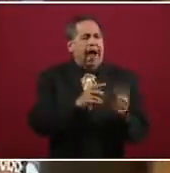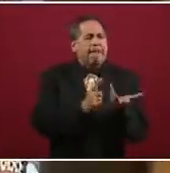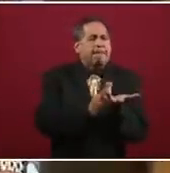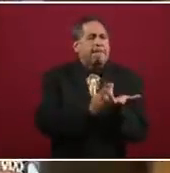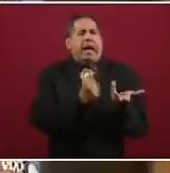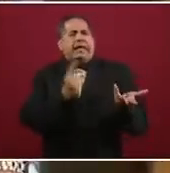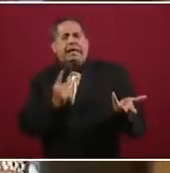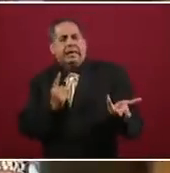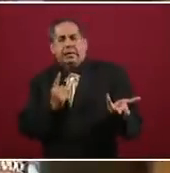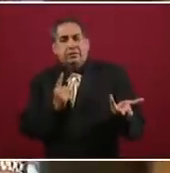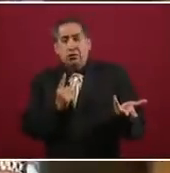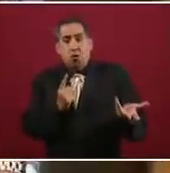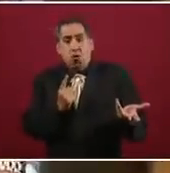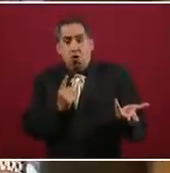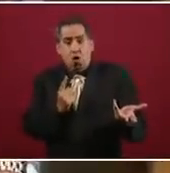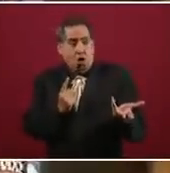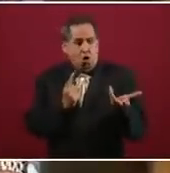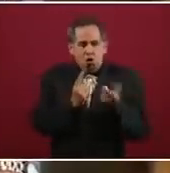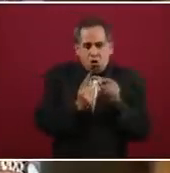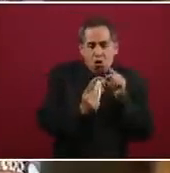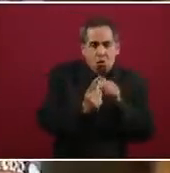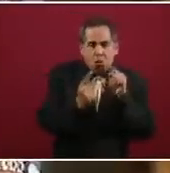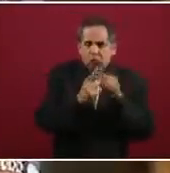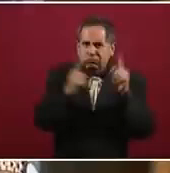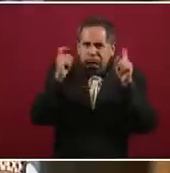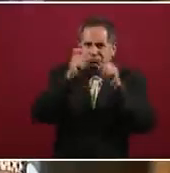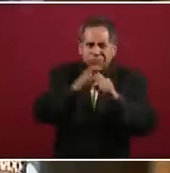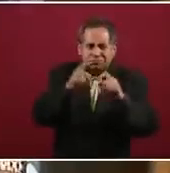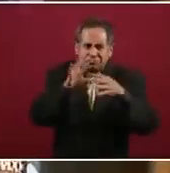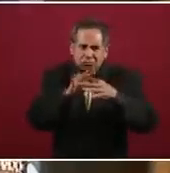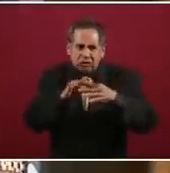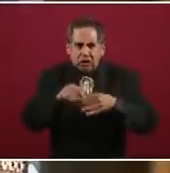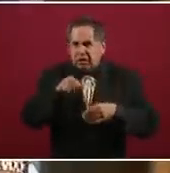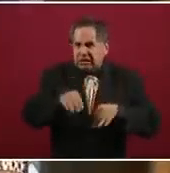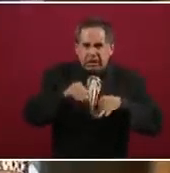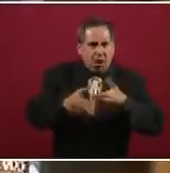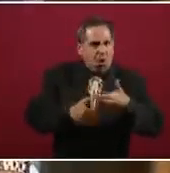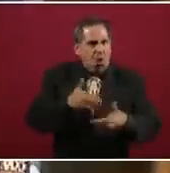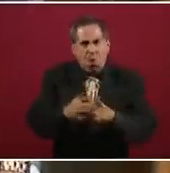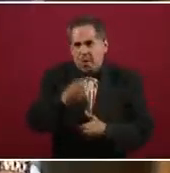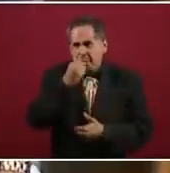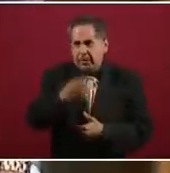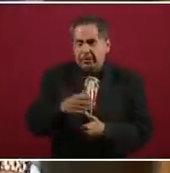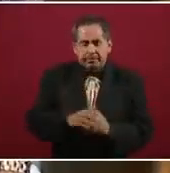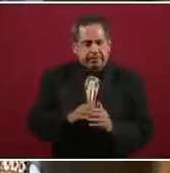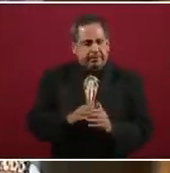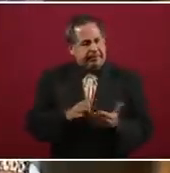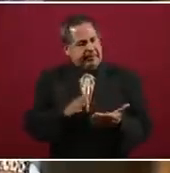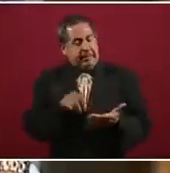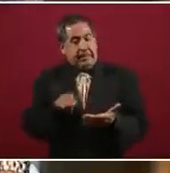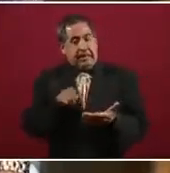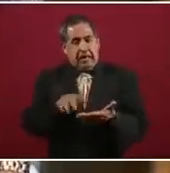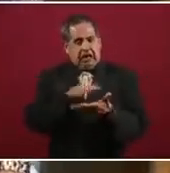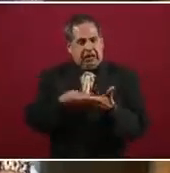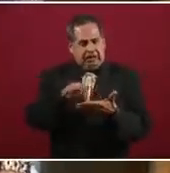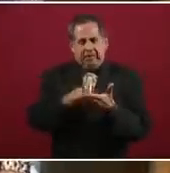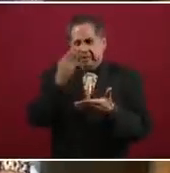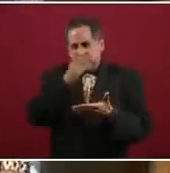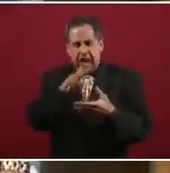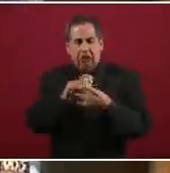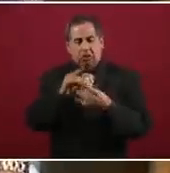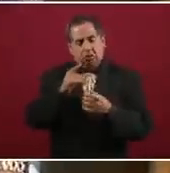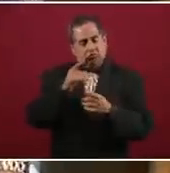conspiración, pero al mismo tiempo ves una trayectoria de una complejidad notable. como lector de la Biblia crítico,